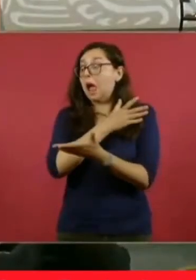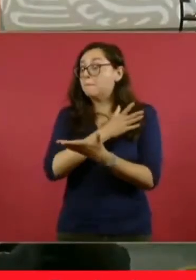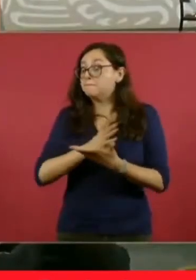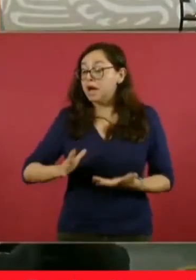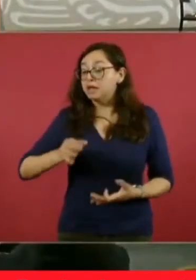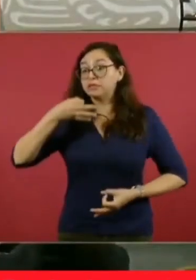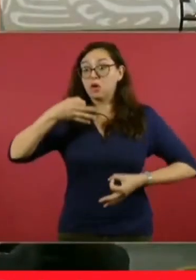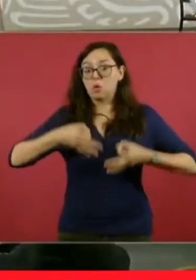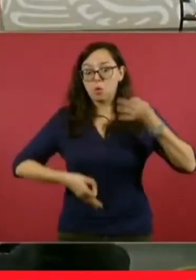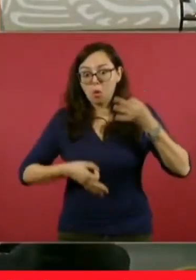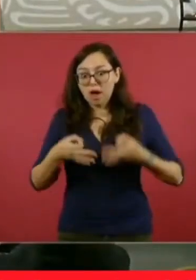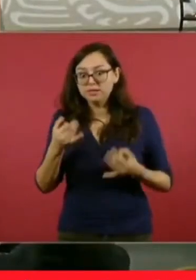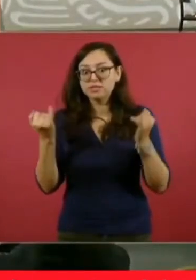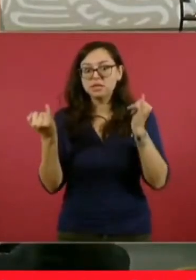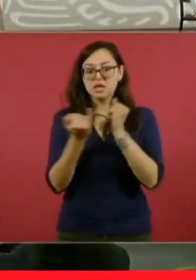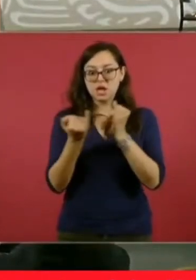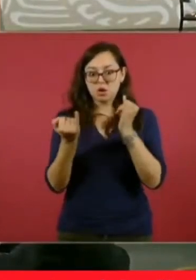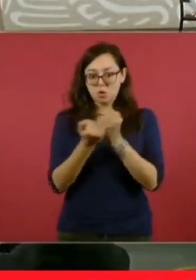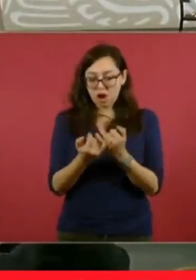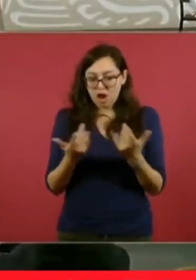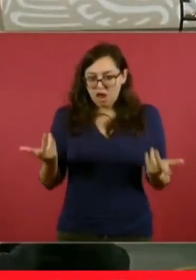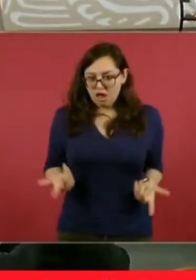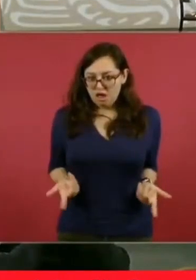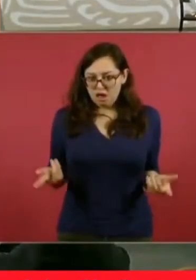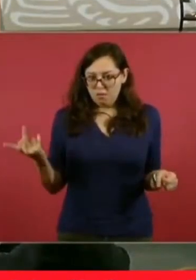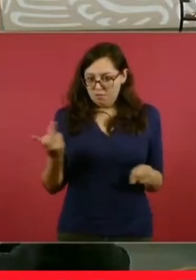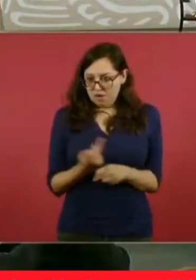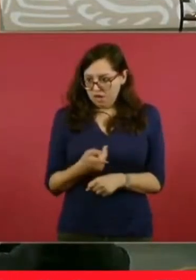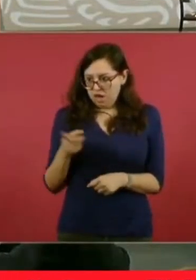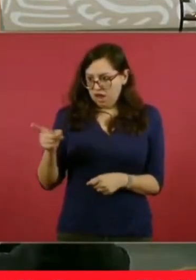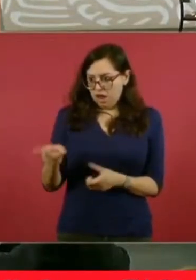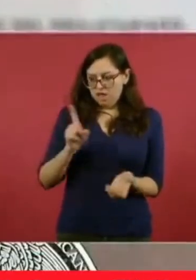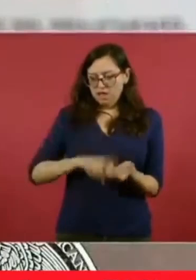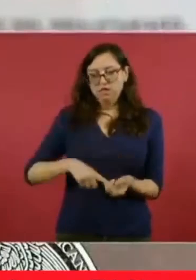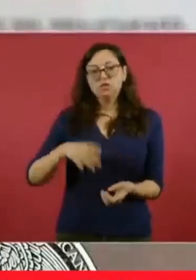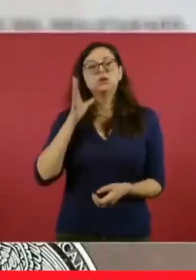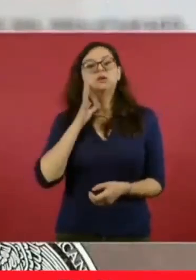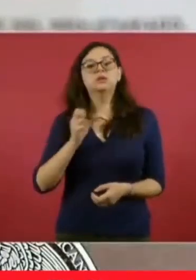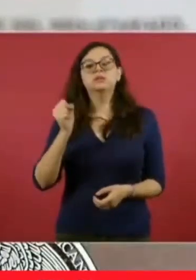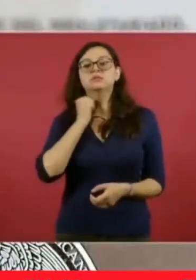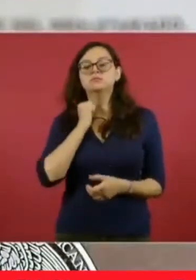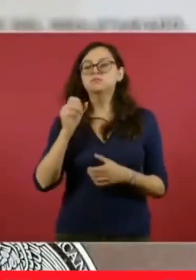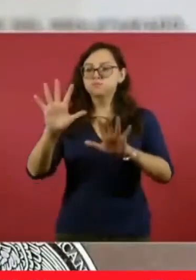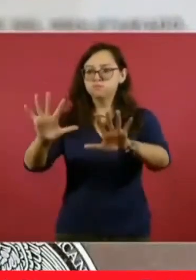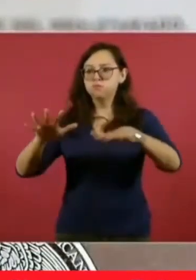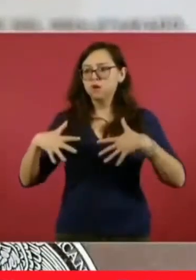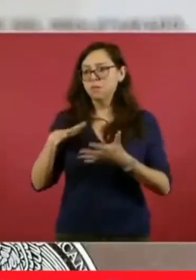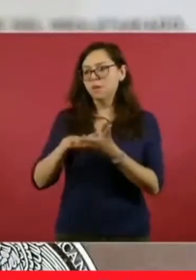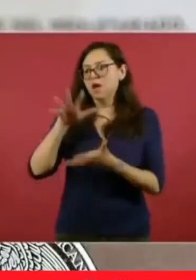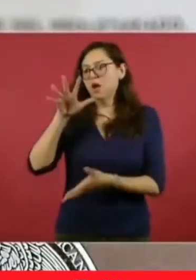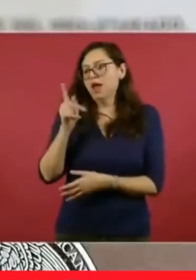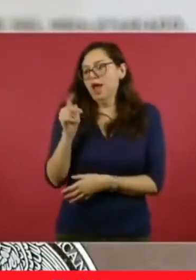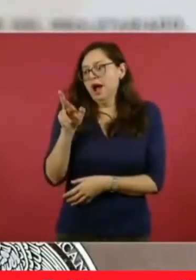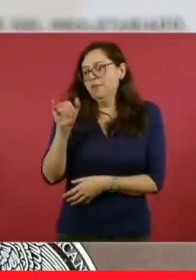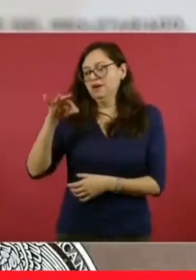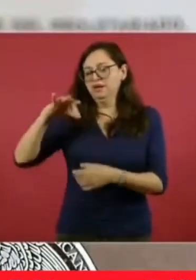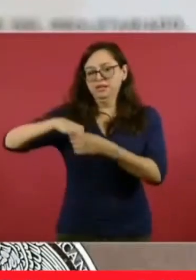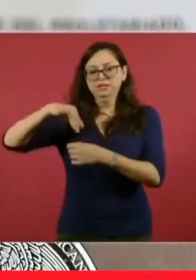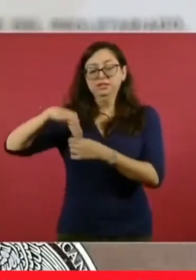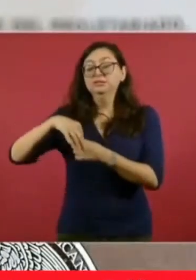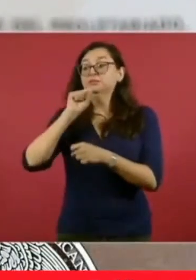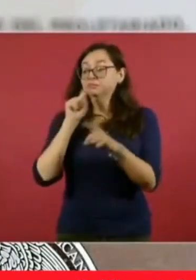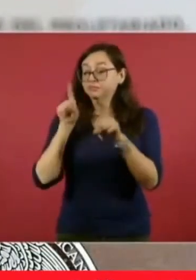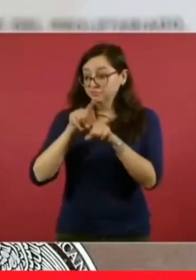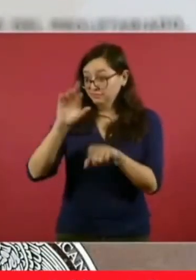calificada derivada de una sobrerepresentación en el PRI en la Cámara de Senadores. También se recordó su papel en las masacres de